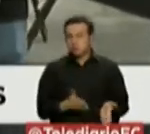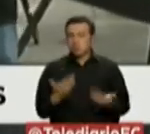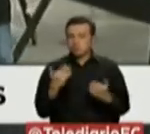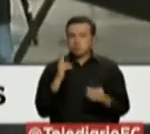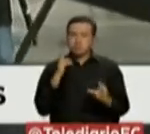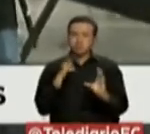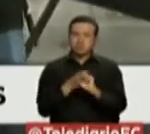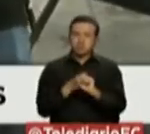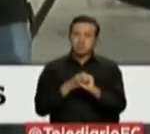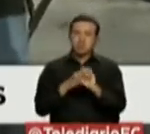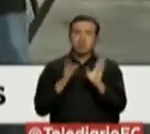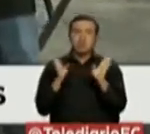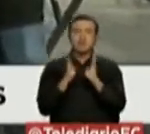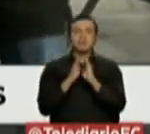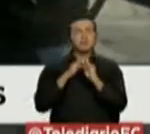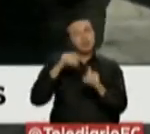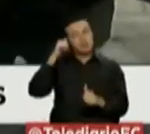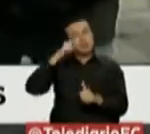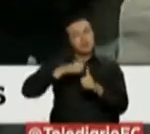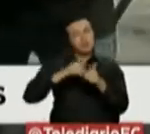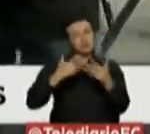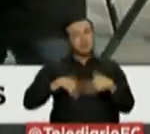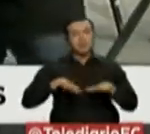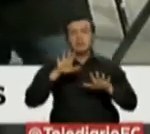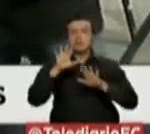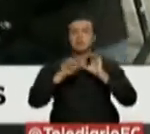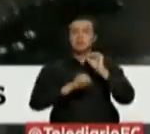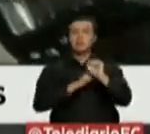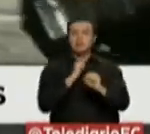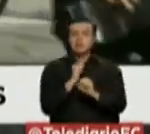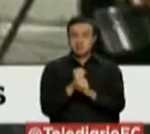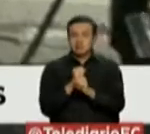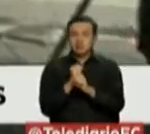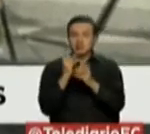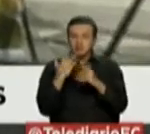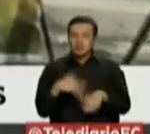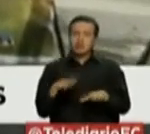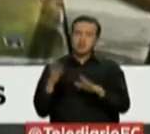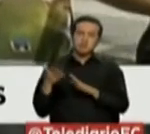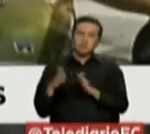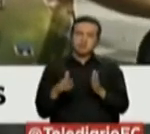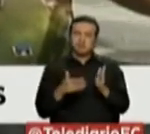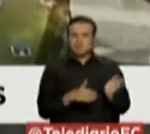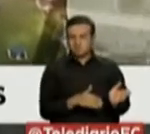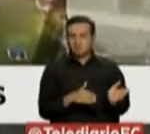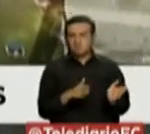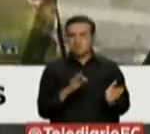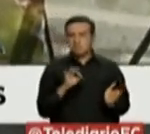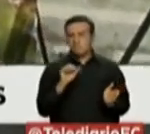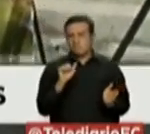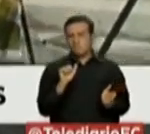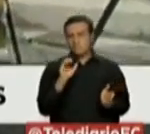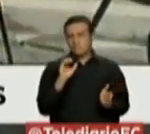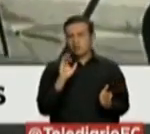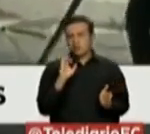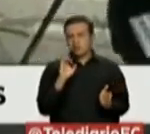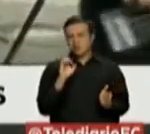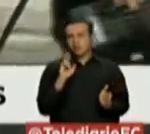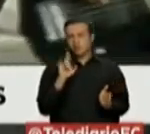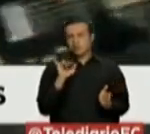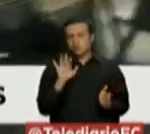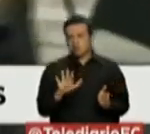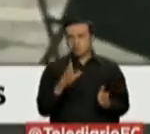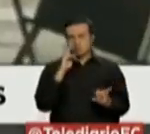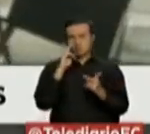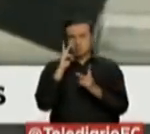este evento conmemorativo al cumplirse 10 años de la tragedia en la discoteca Factory. Quiero cerrar con